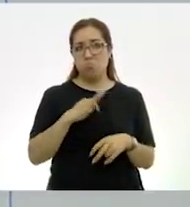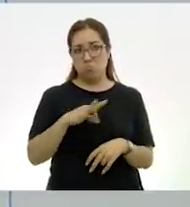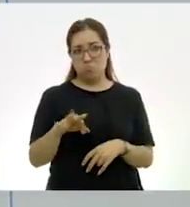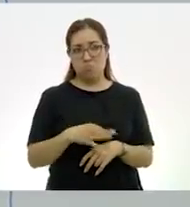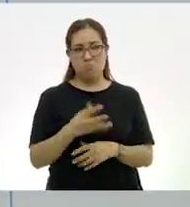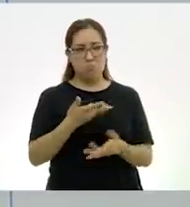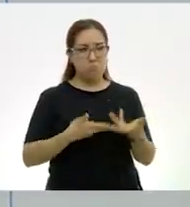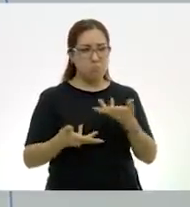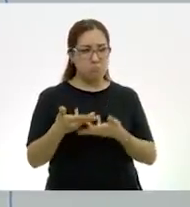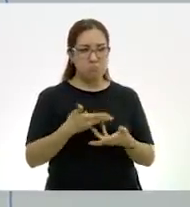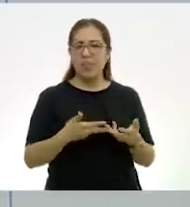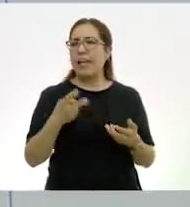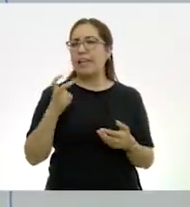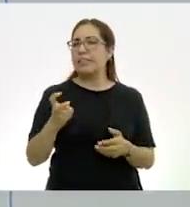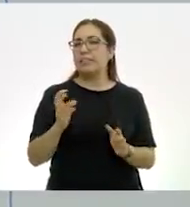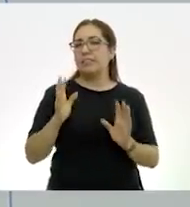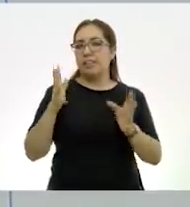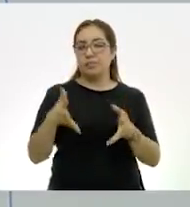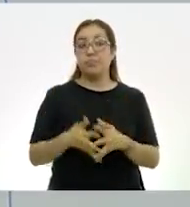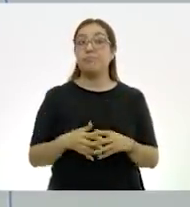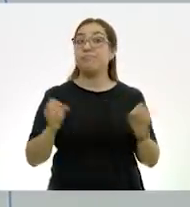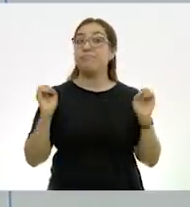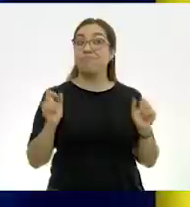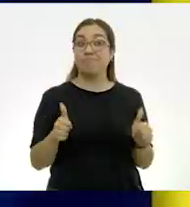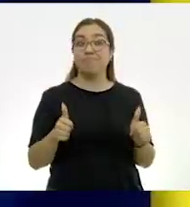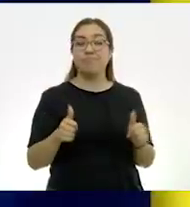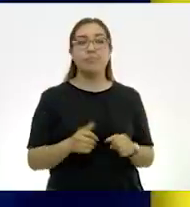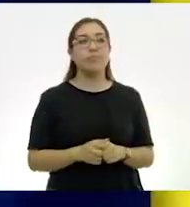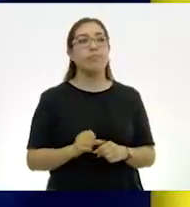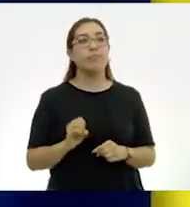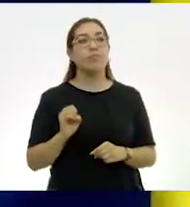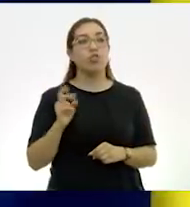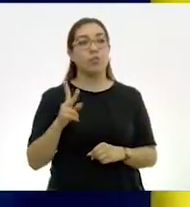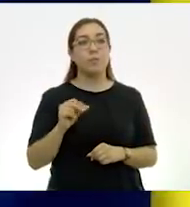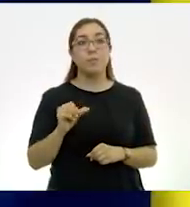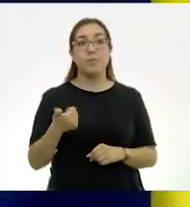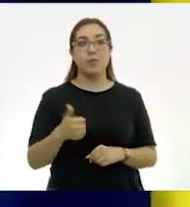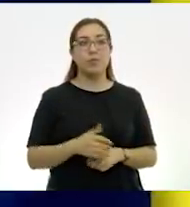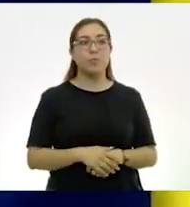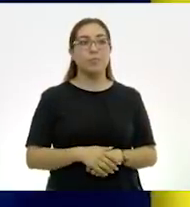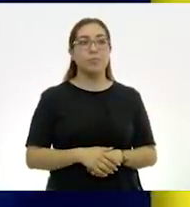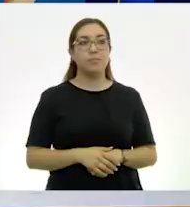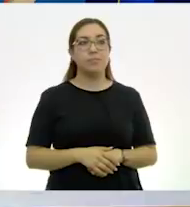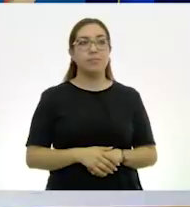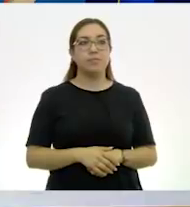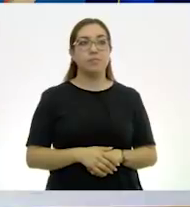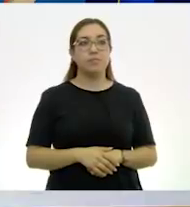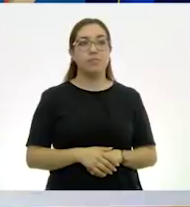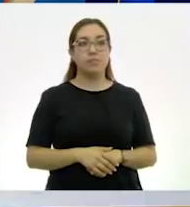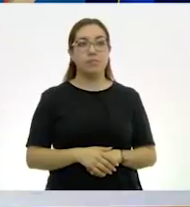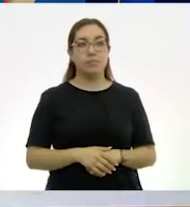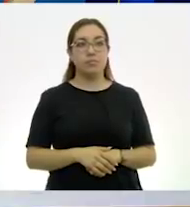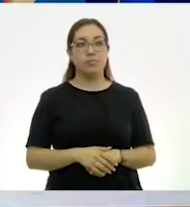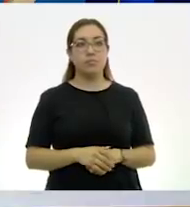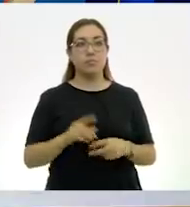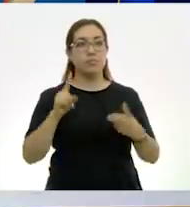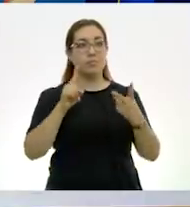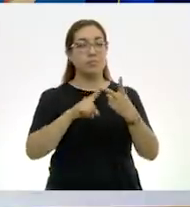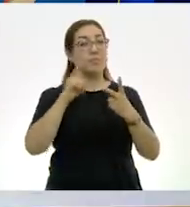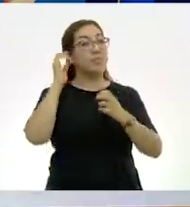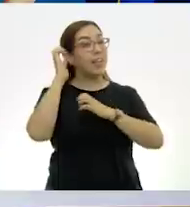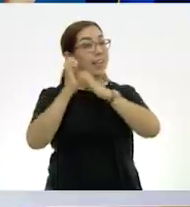dejar así como Perfecto. ejemplo nada más. Muy bien. Tenemos la siguiente civilización que sería La egipcia.